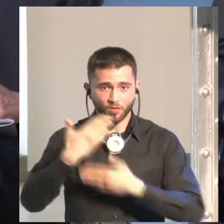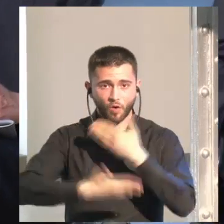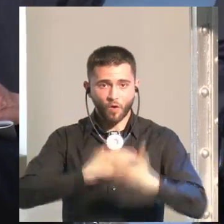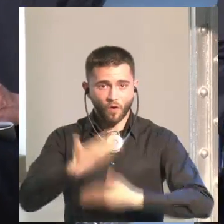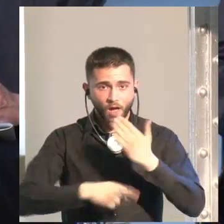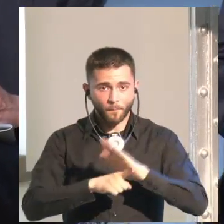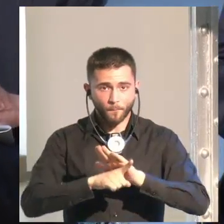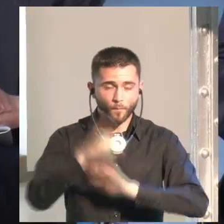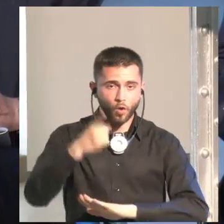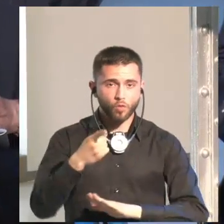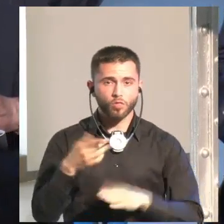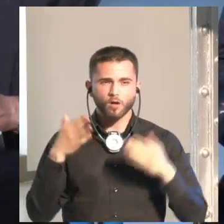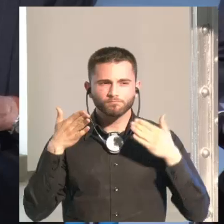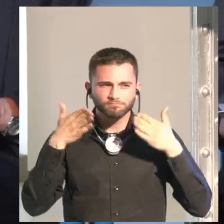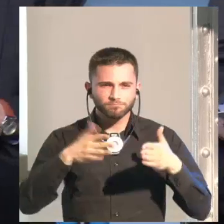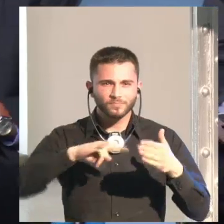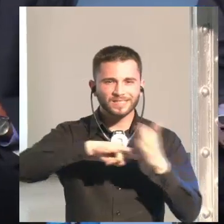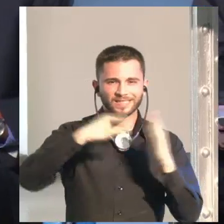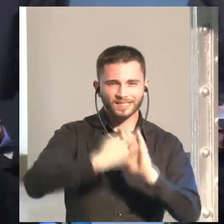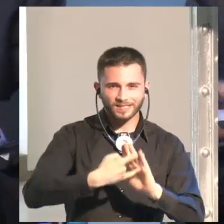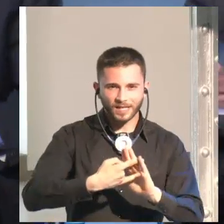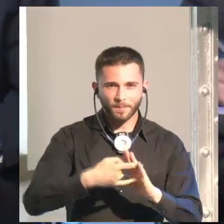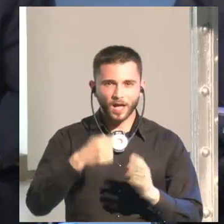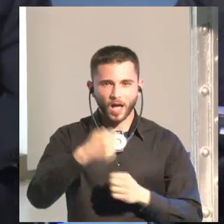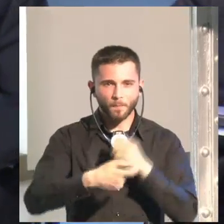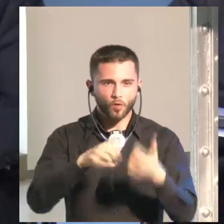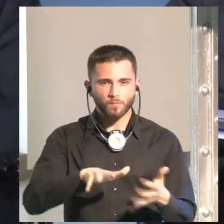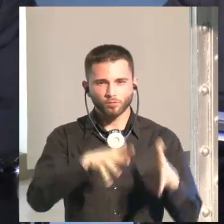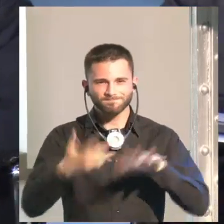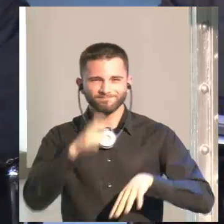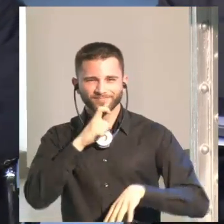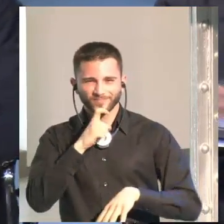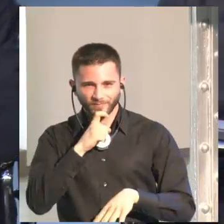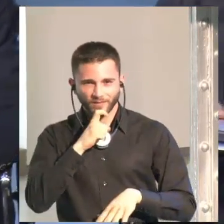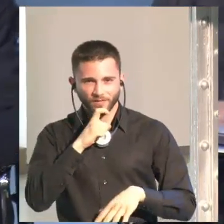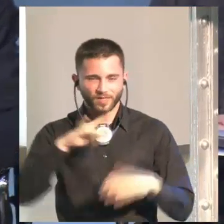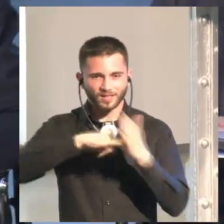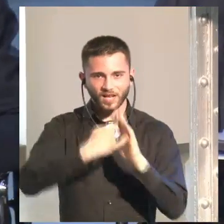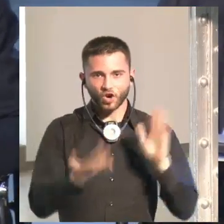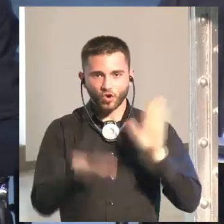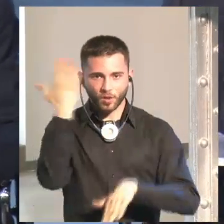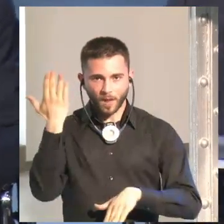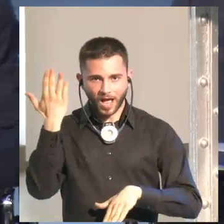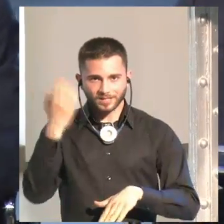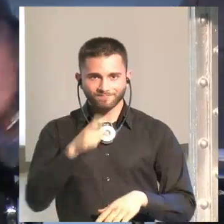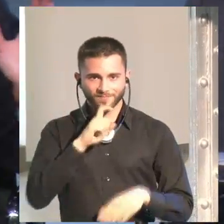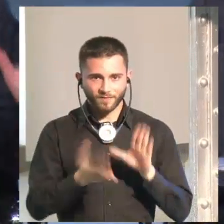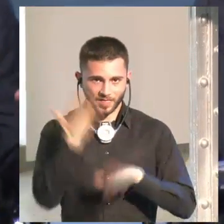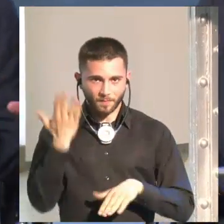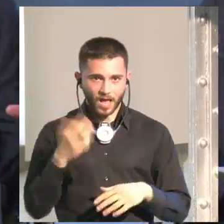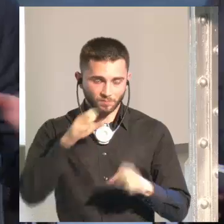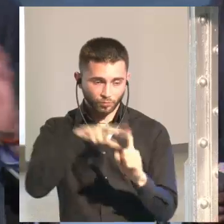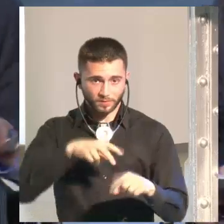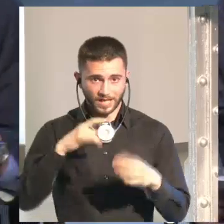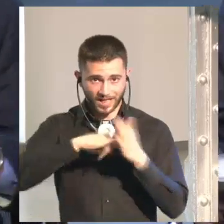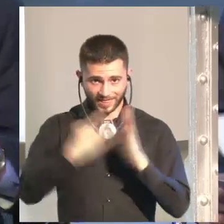sistema que cada vez se vuelva más complicado, que es más tecnológico, cada vez más complicado desde un punto de vista